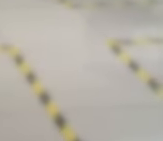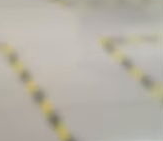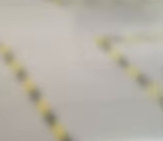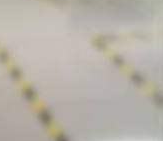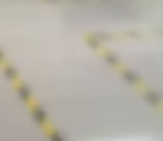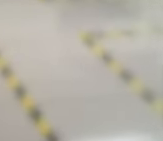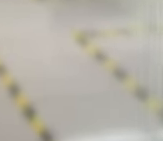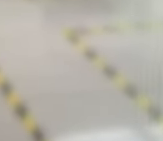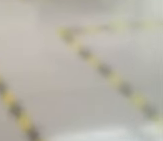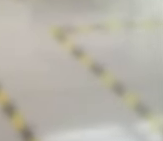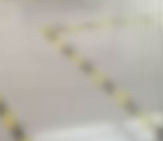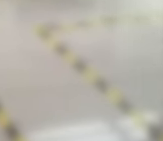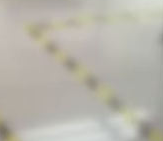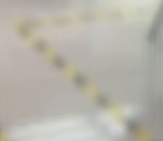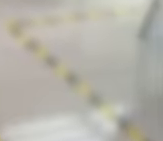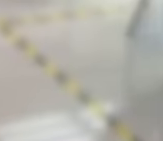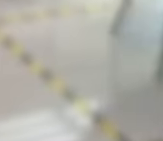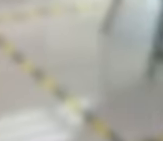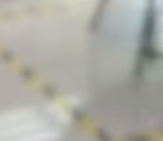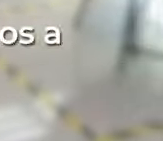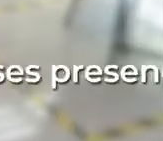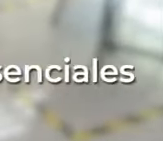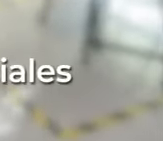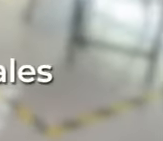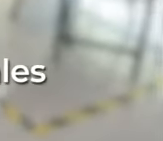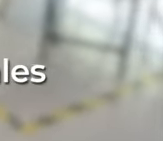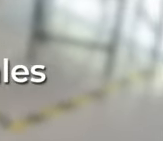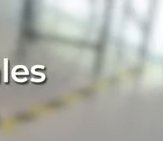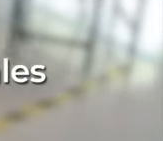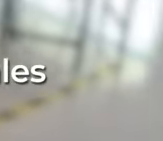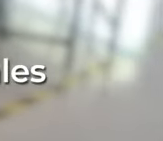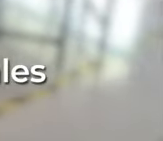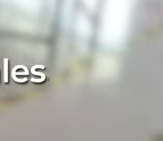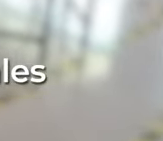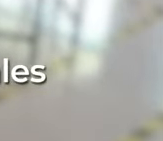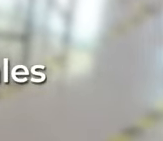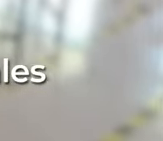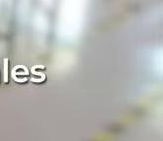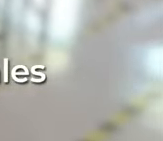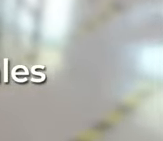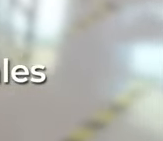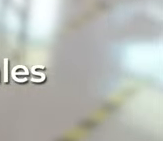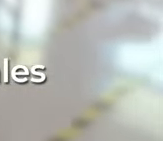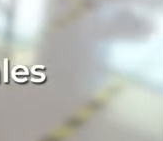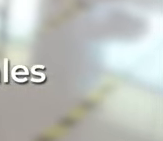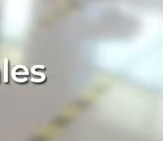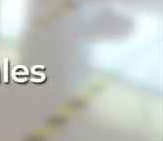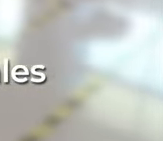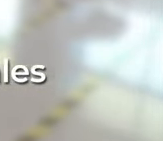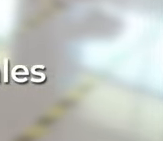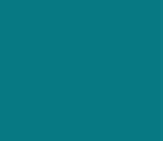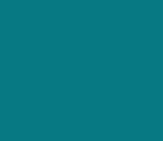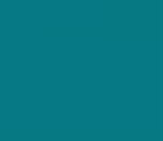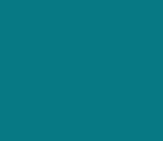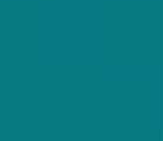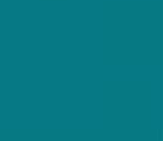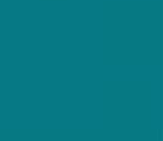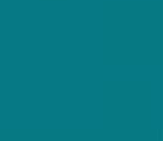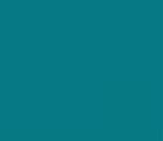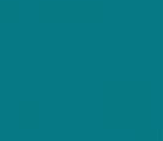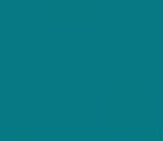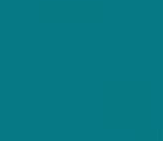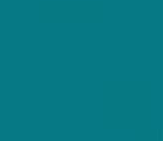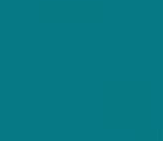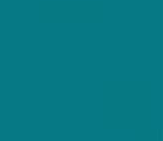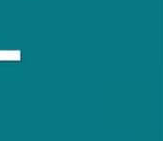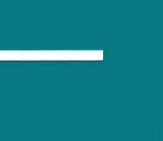semáforo amarillo, centros comunitarios de aprendizaje. En semáforo verde, regresaremos a clases presenciales.